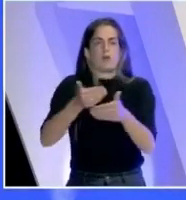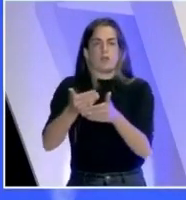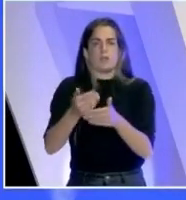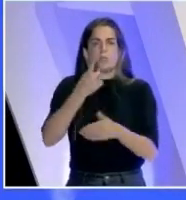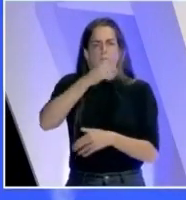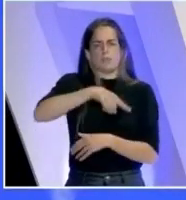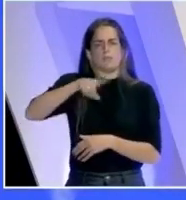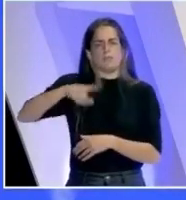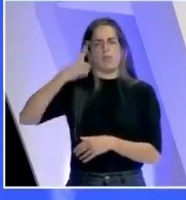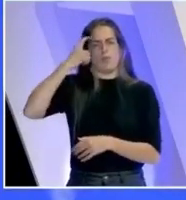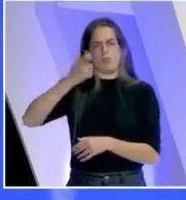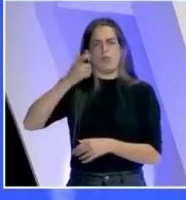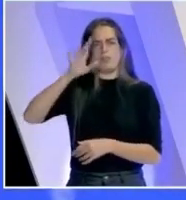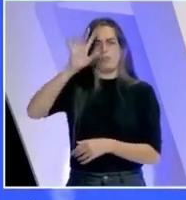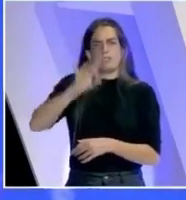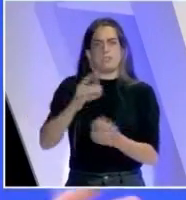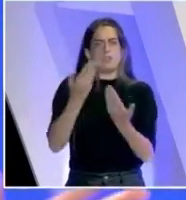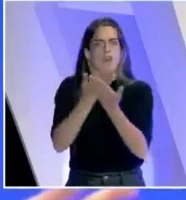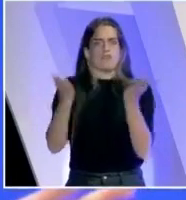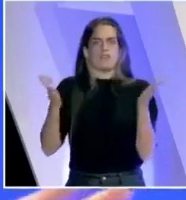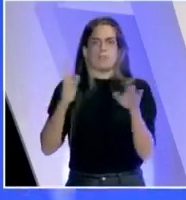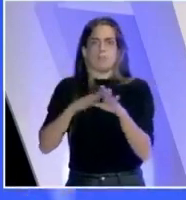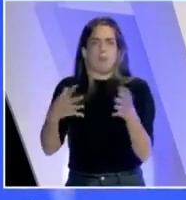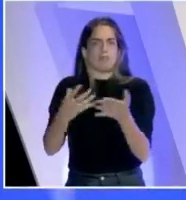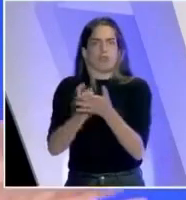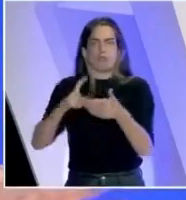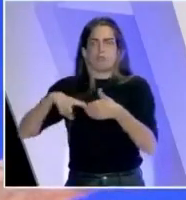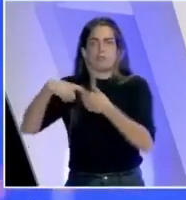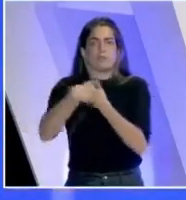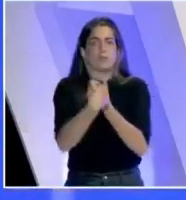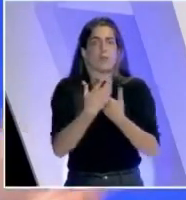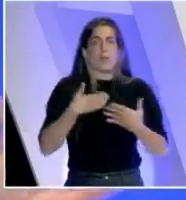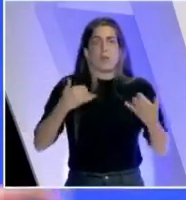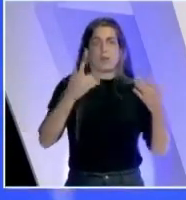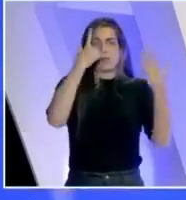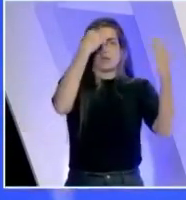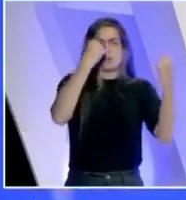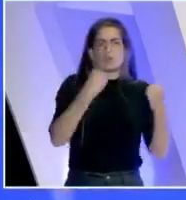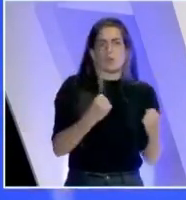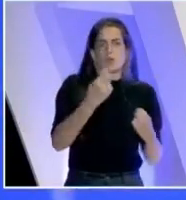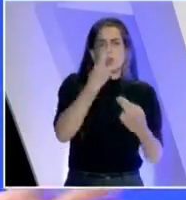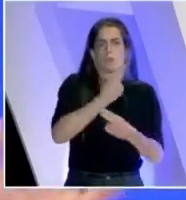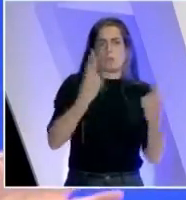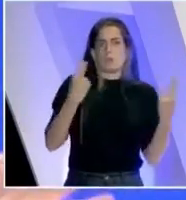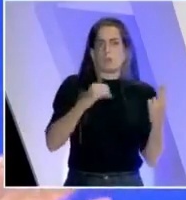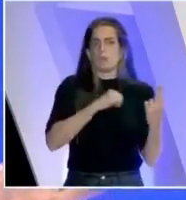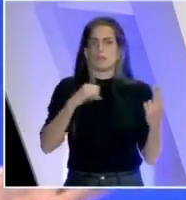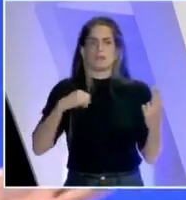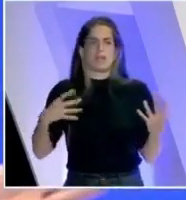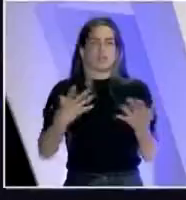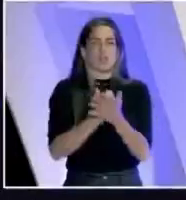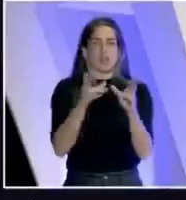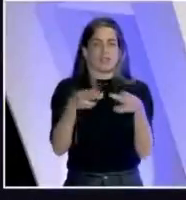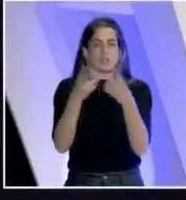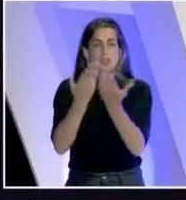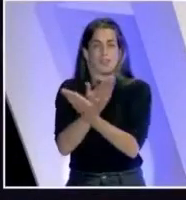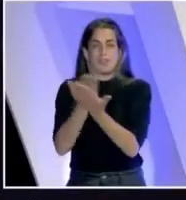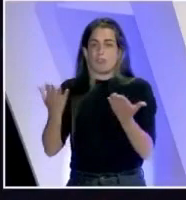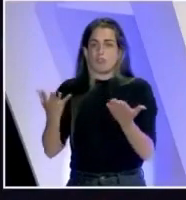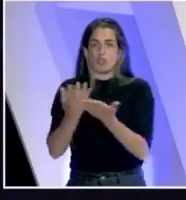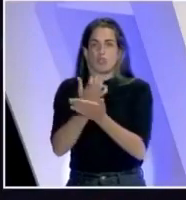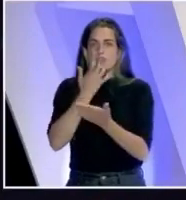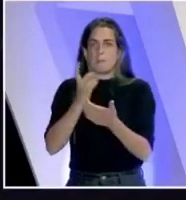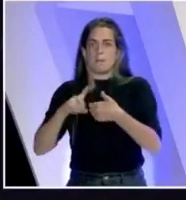varios meses y que va a estar abierto a todos, a todas las instituciones públicas y privadas, a todos los ciudadanos y ciudadanas que